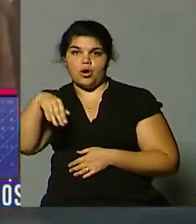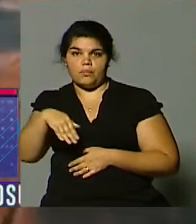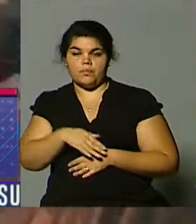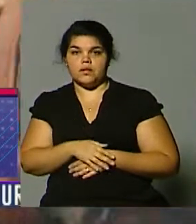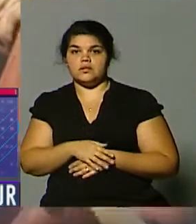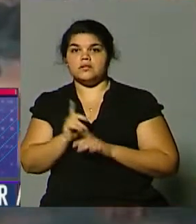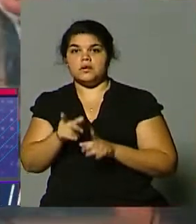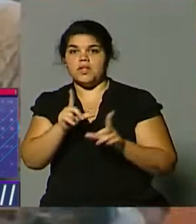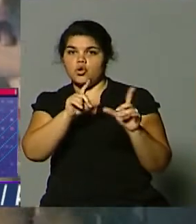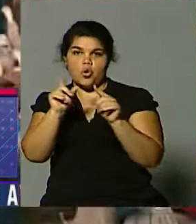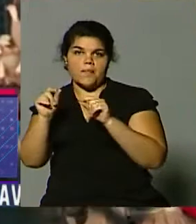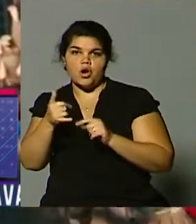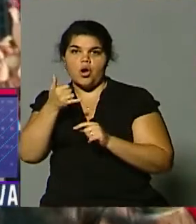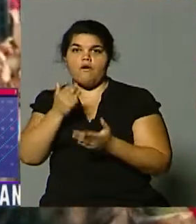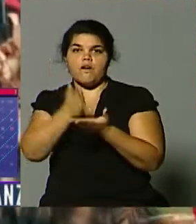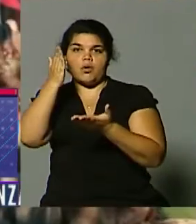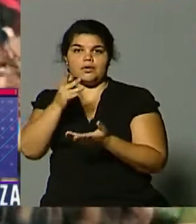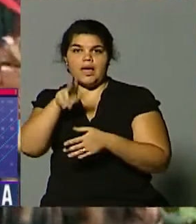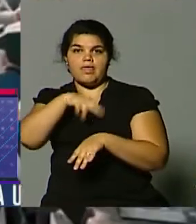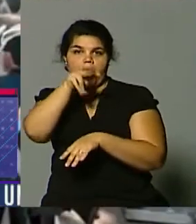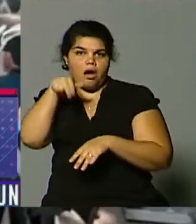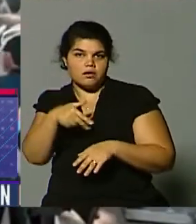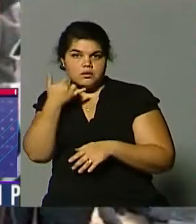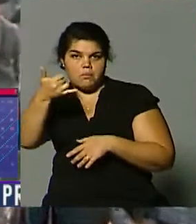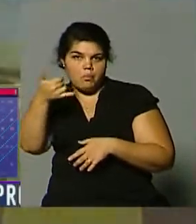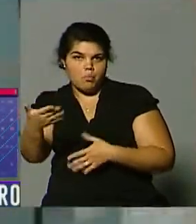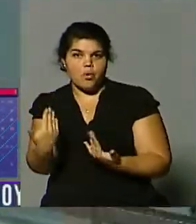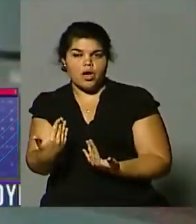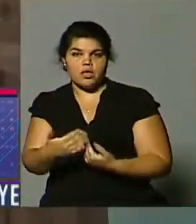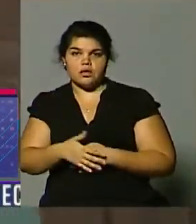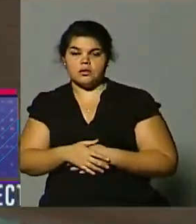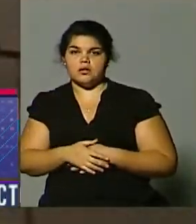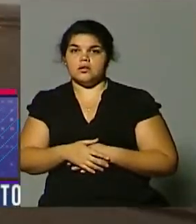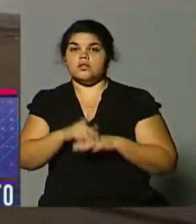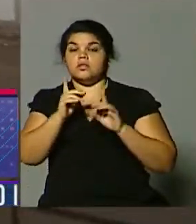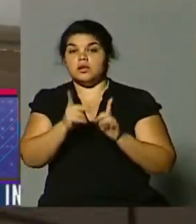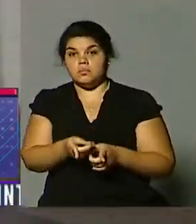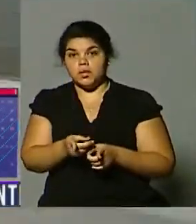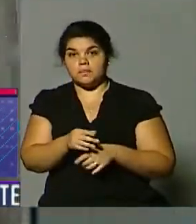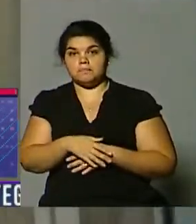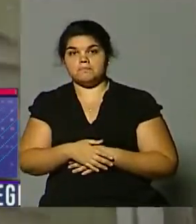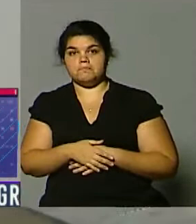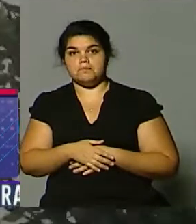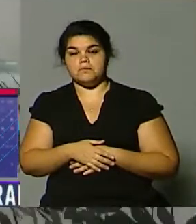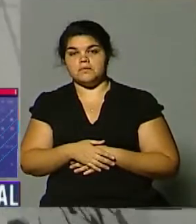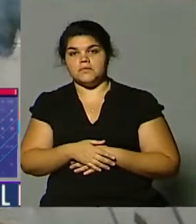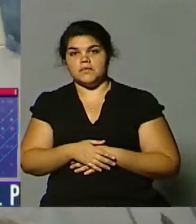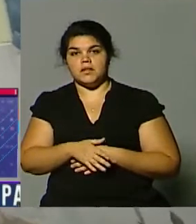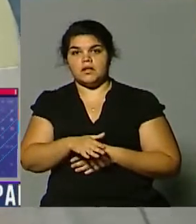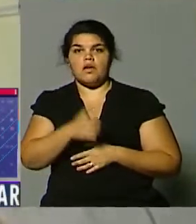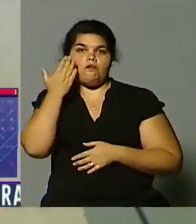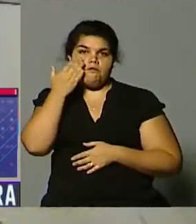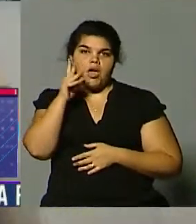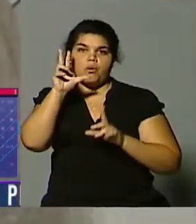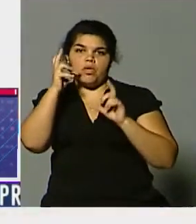Cualquiera de los teléfonos de la Facultad de Artes y Diseño, uh-huh. Y si no, a través de las redes sociales de la